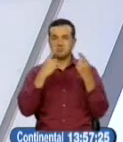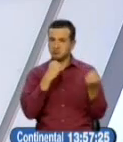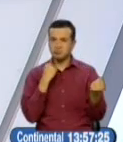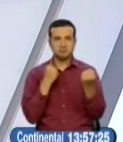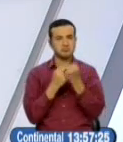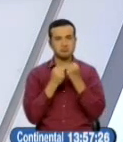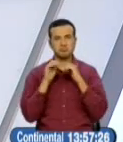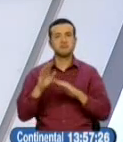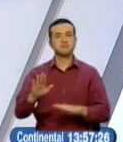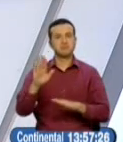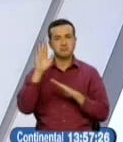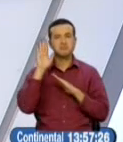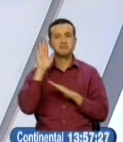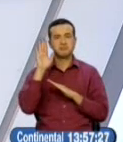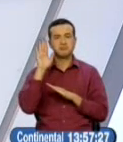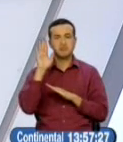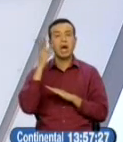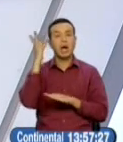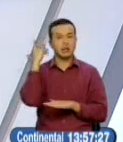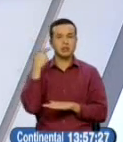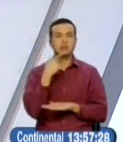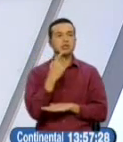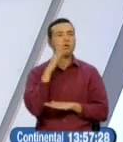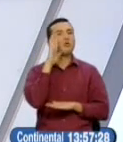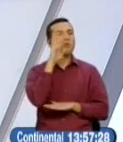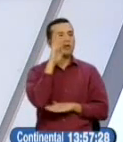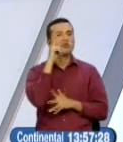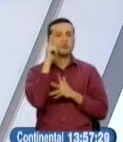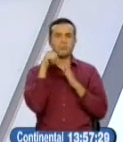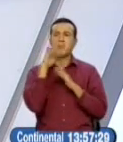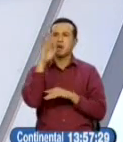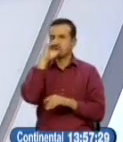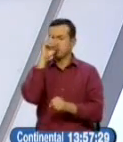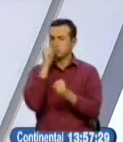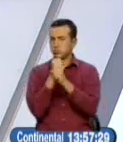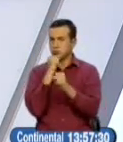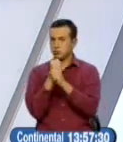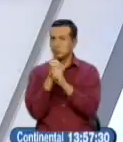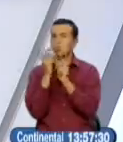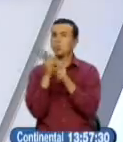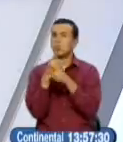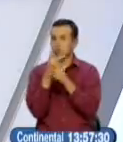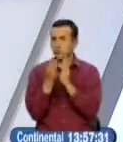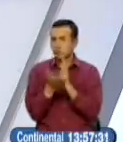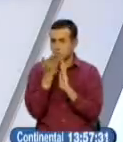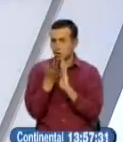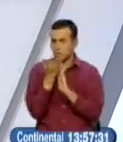ratificación del compromiso adquirido en campaña para fomentar el empleo a través de la producción.